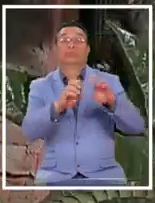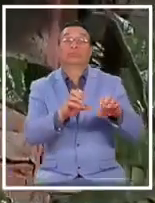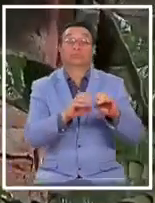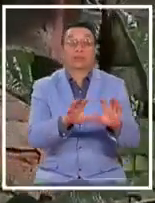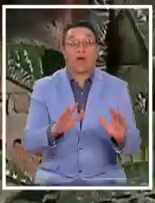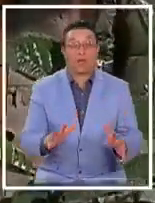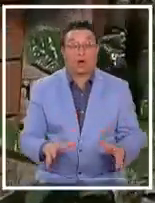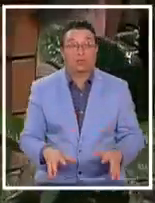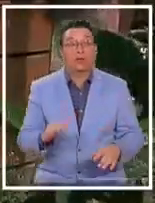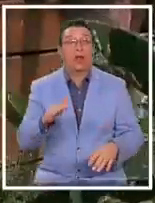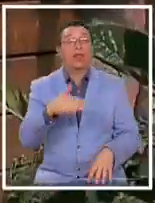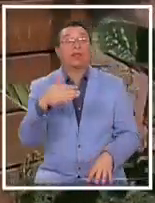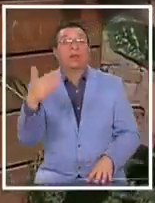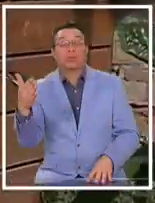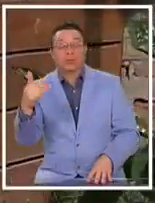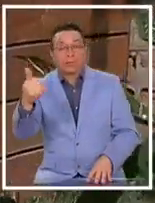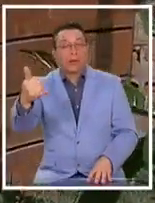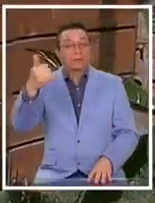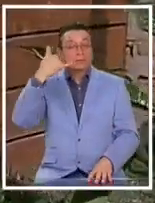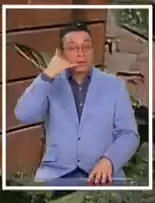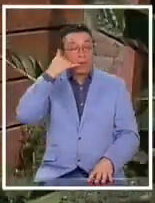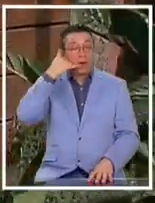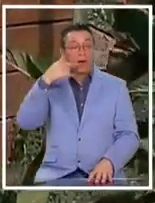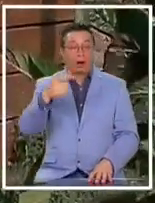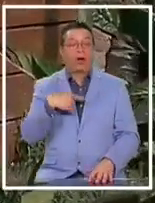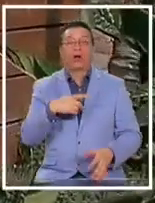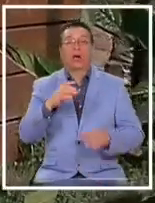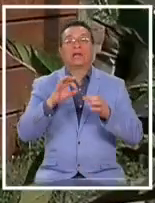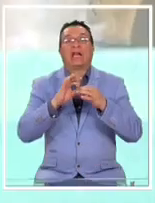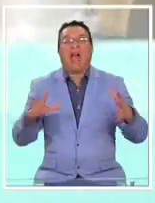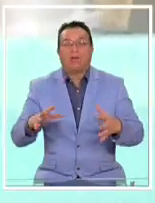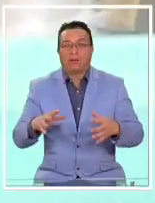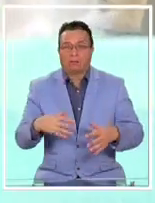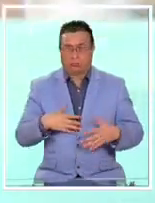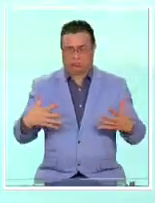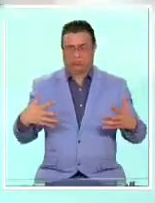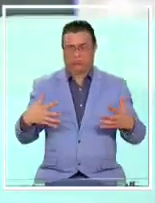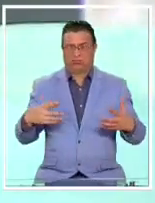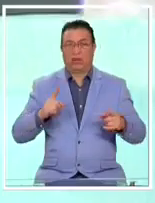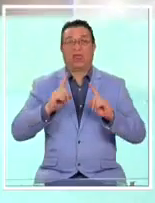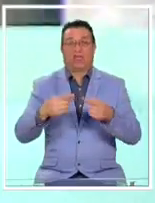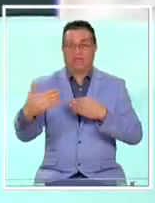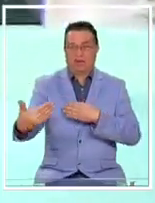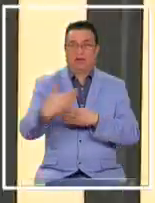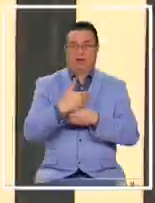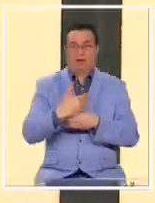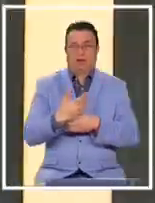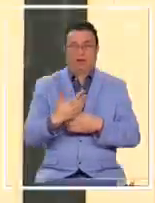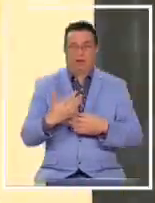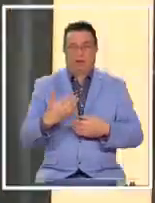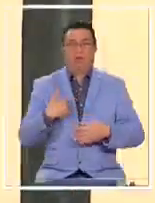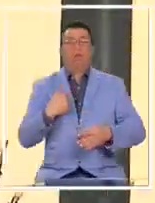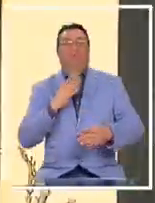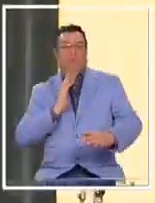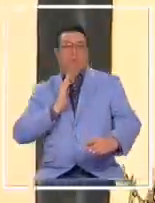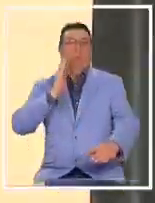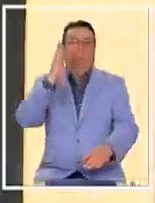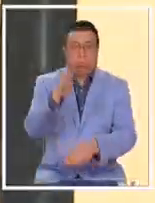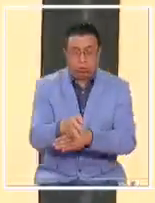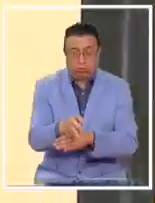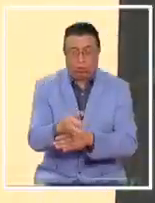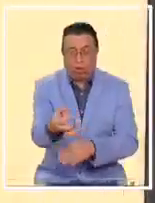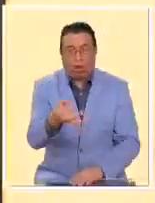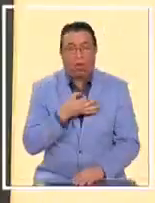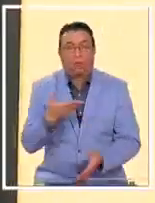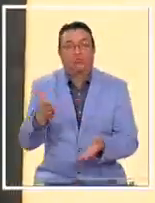Pero minutos después la llamaron para informarle que estaba grave, que debían concurrir al hogar. Cuando llegaron, les dijeron que